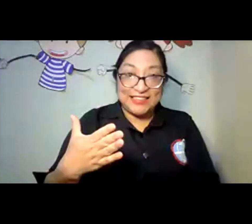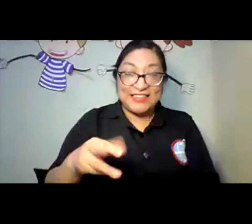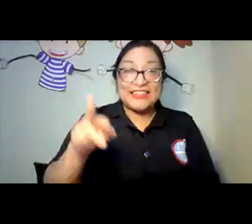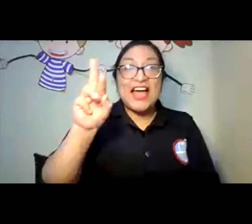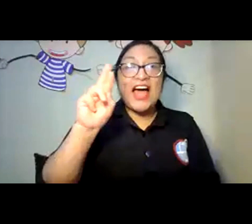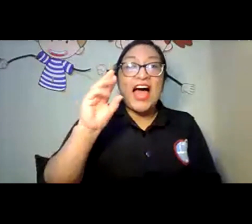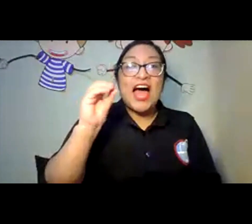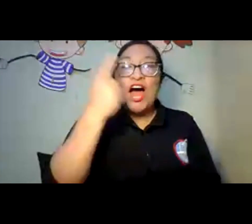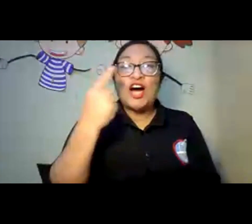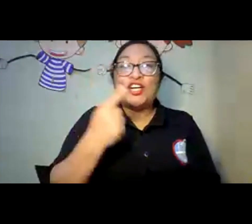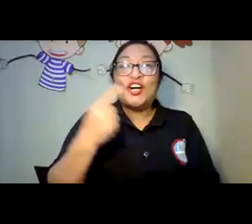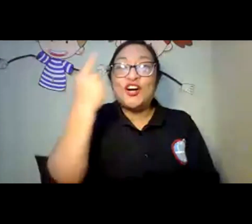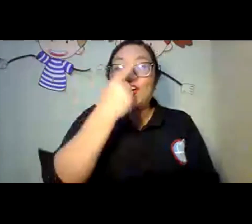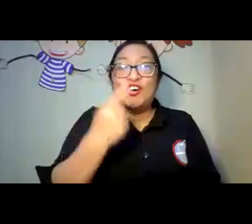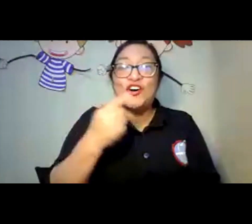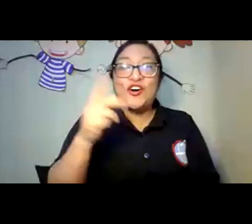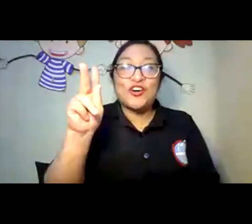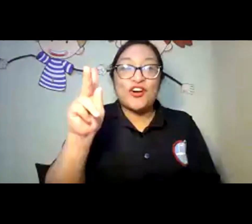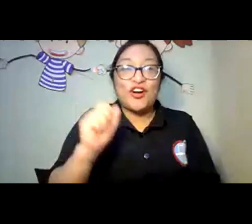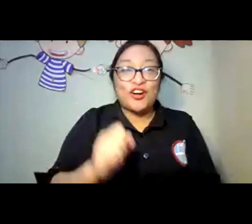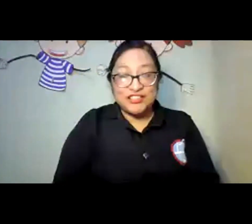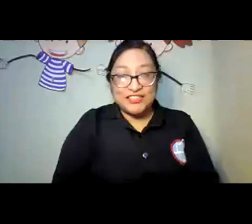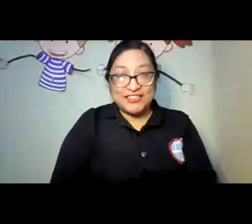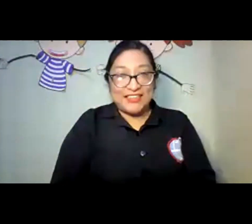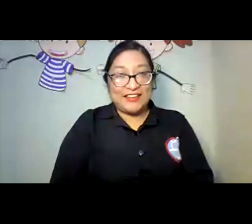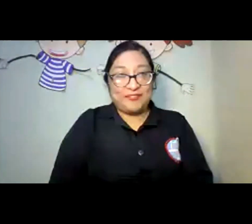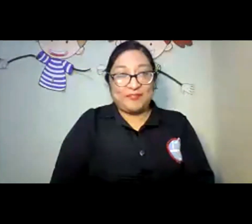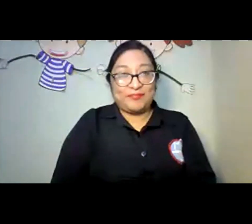unas palabras. Bienvenida, licenciada Rosy, el tiempo es suyo.